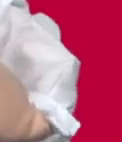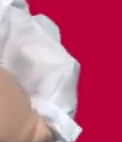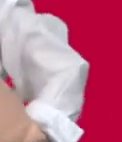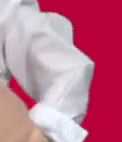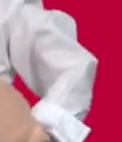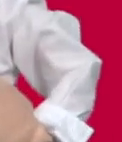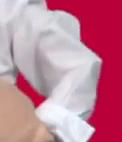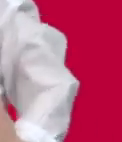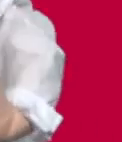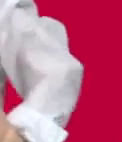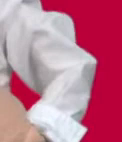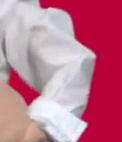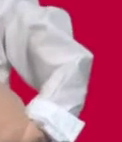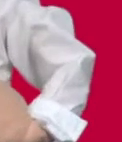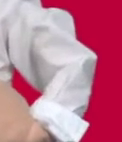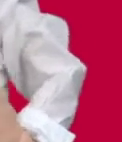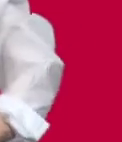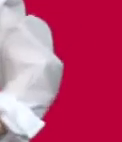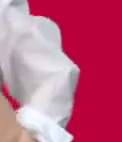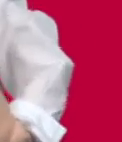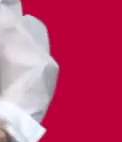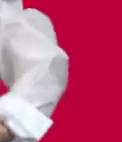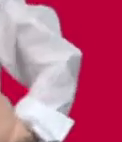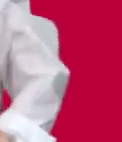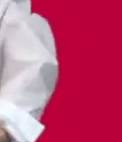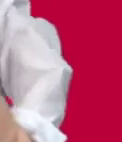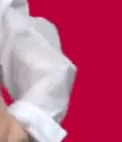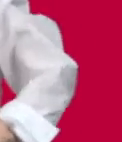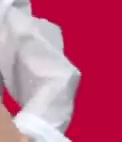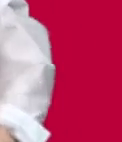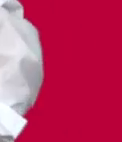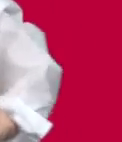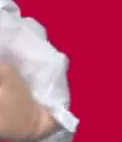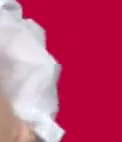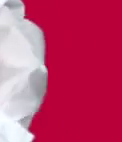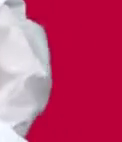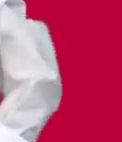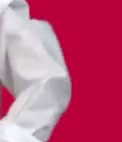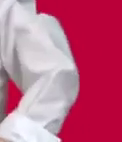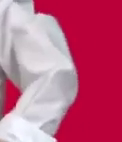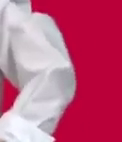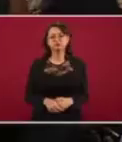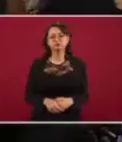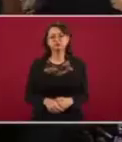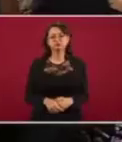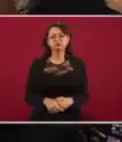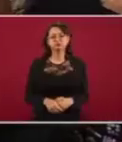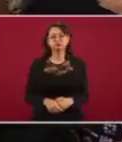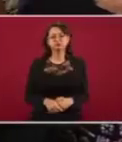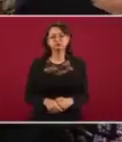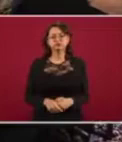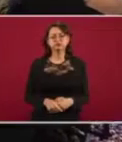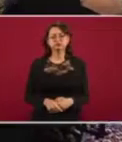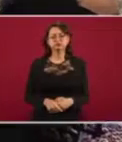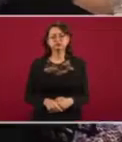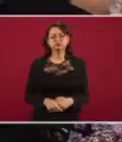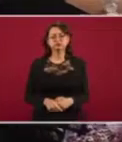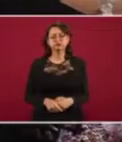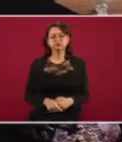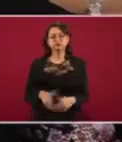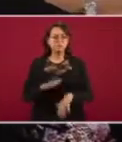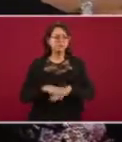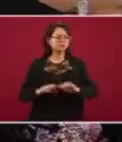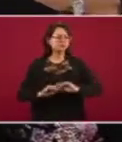corrupción vamos directo a las preguntas y respuestas presidente y que le